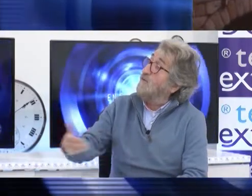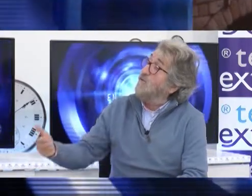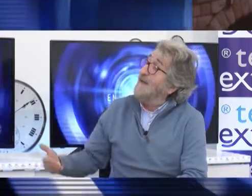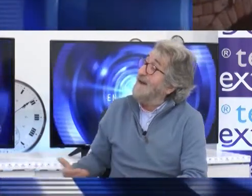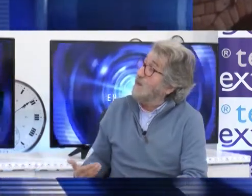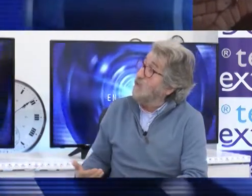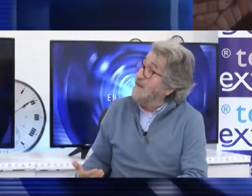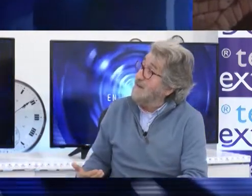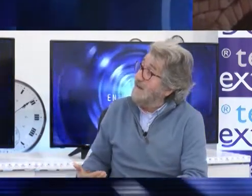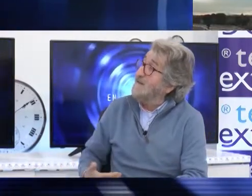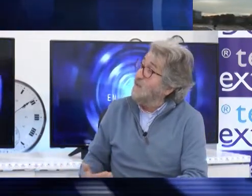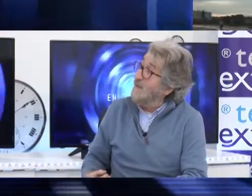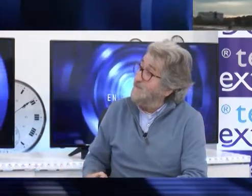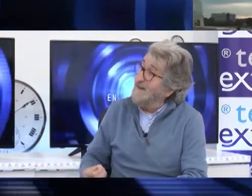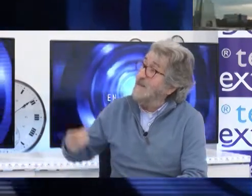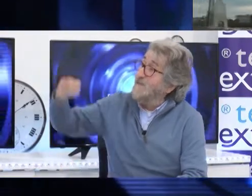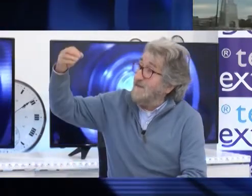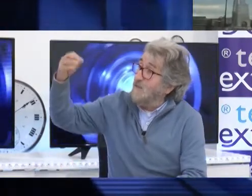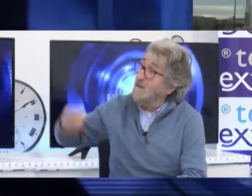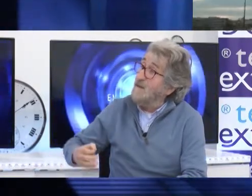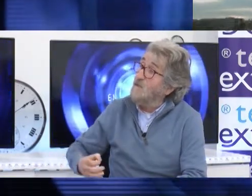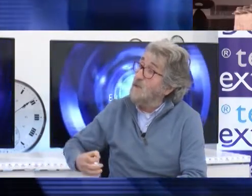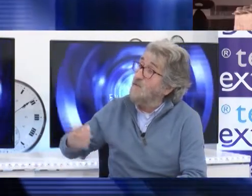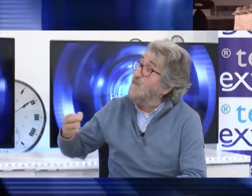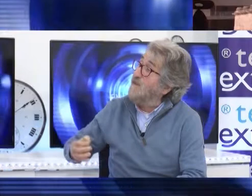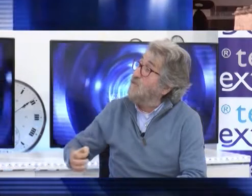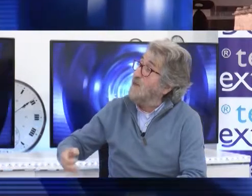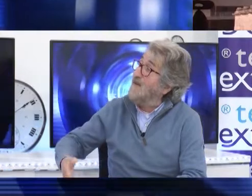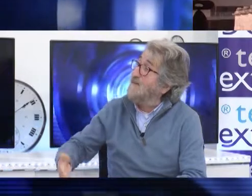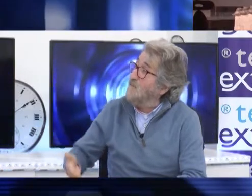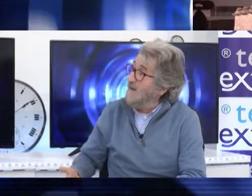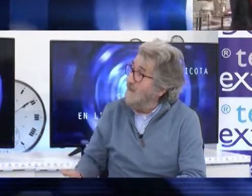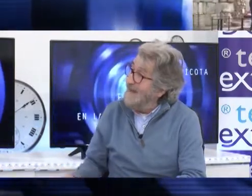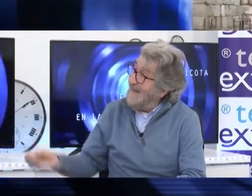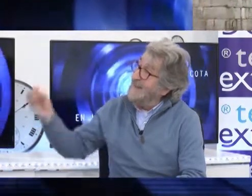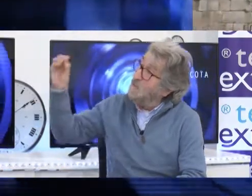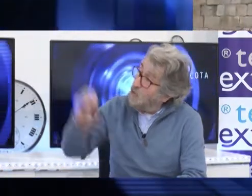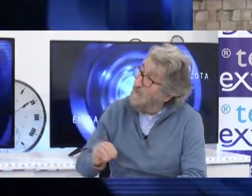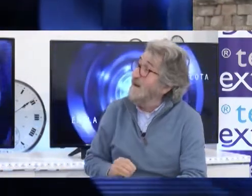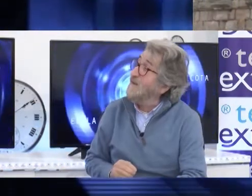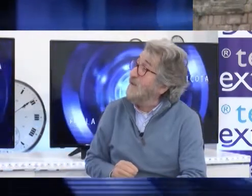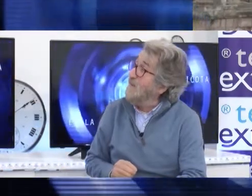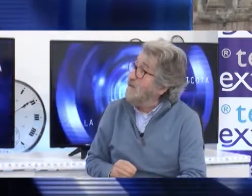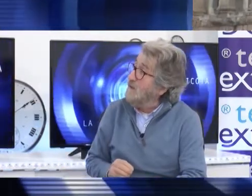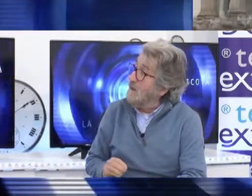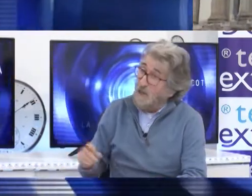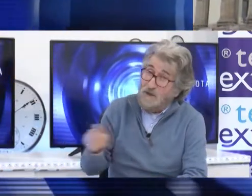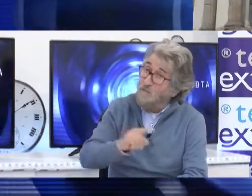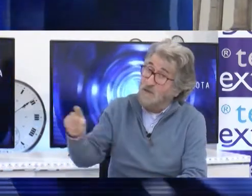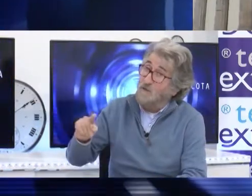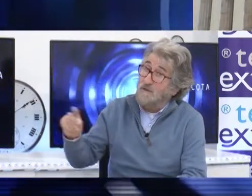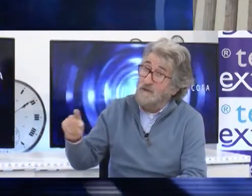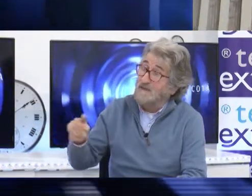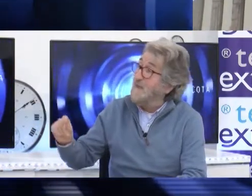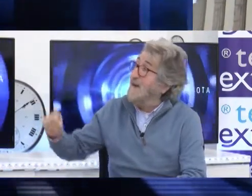lo que correspondía a arqueología en Extremadura, prácticamente el 99% se había gestado en Mérida. Hasta el Museo Nacional de Arte Romano, que no hay